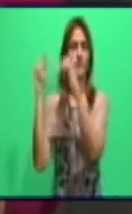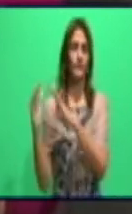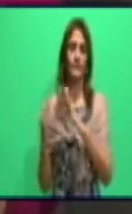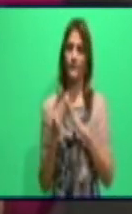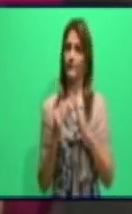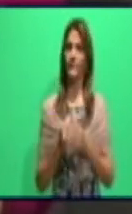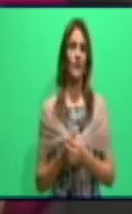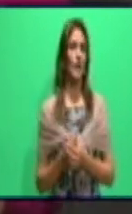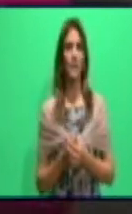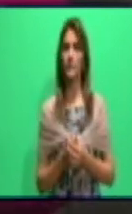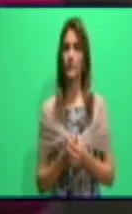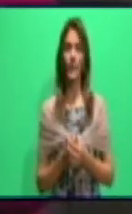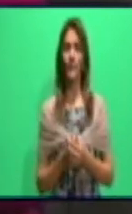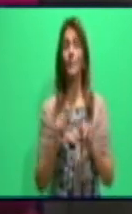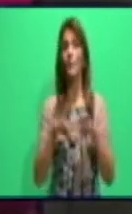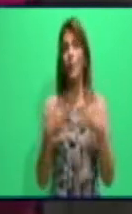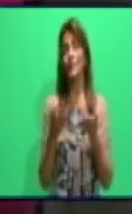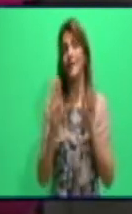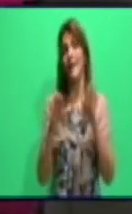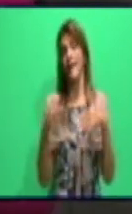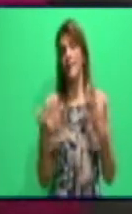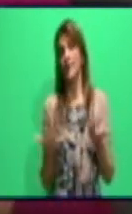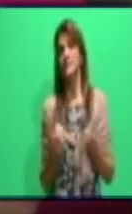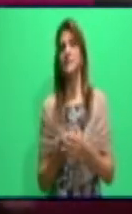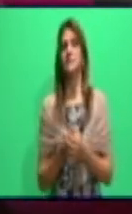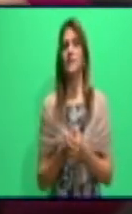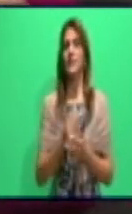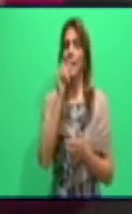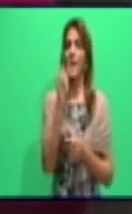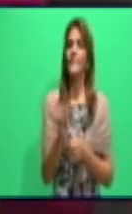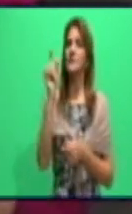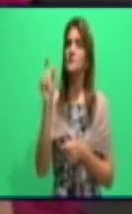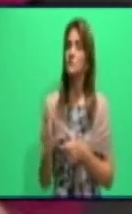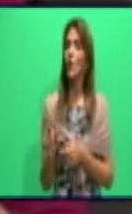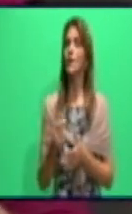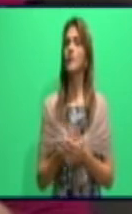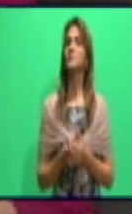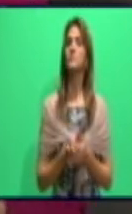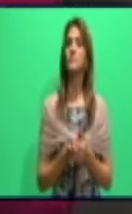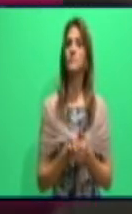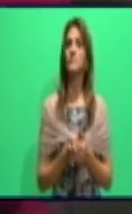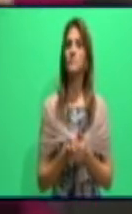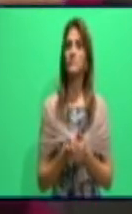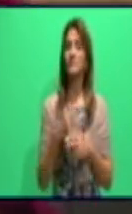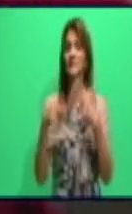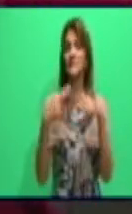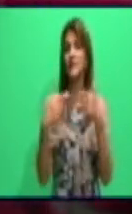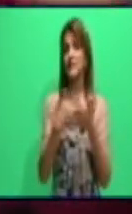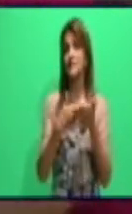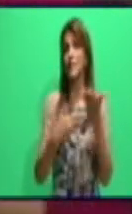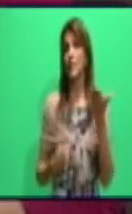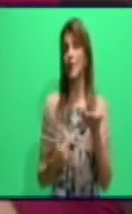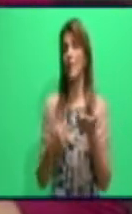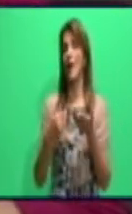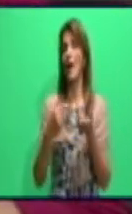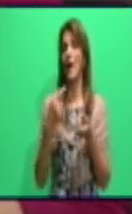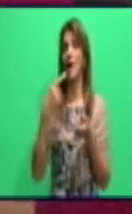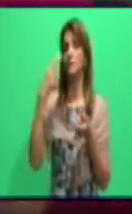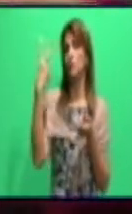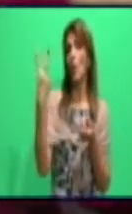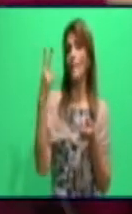de que el paciente tiene más de un PCR, llegó el primer PCR negativo, alguien lo que vio fue ese primer